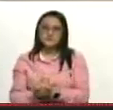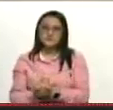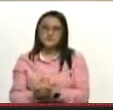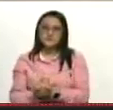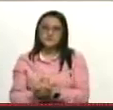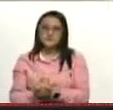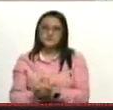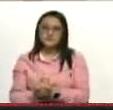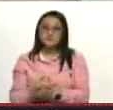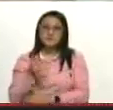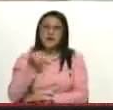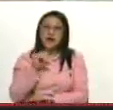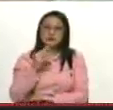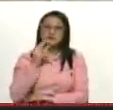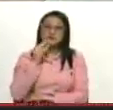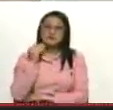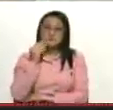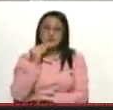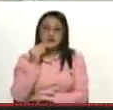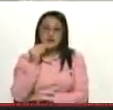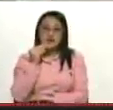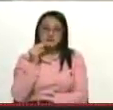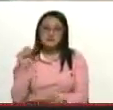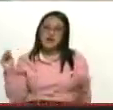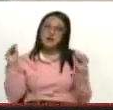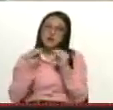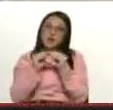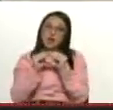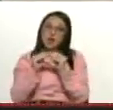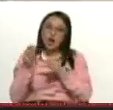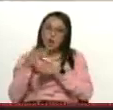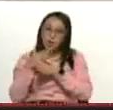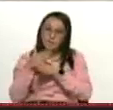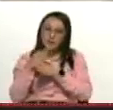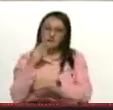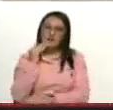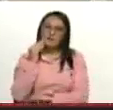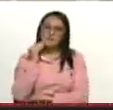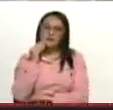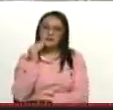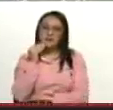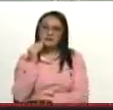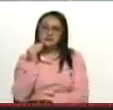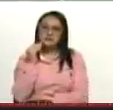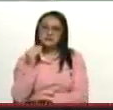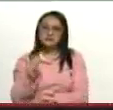tienen experiencias comunes que comparten experiencias comunes